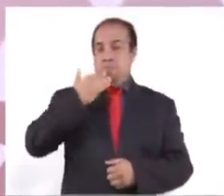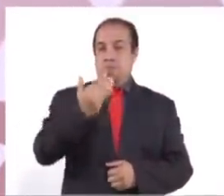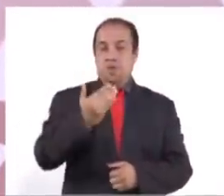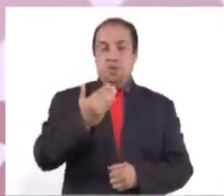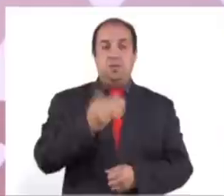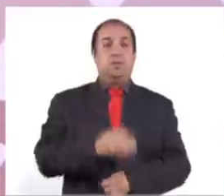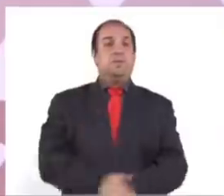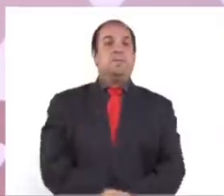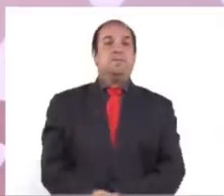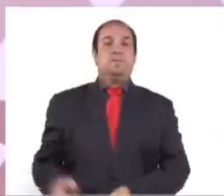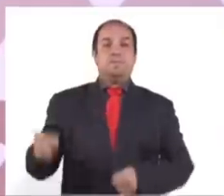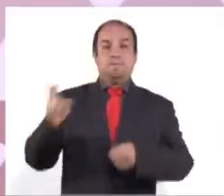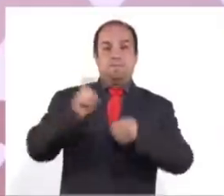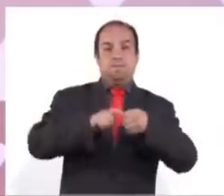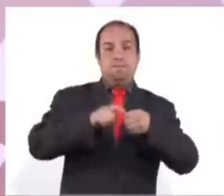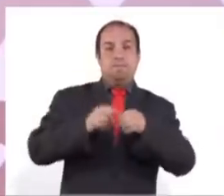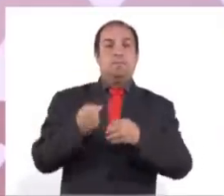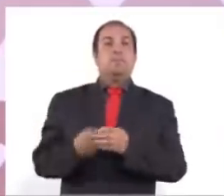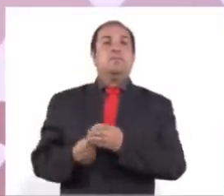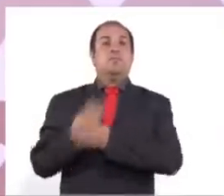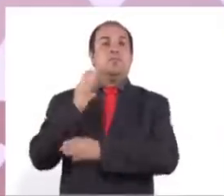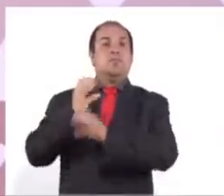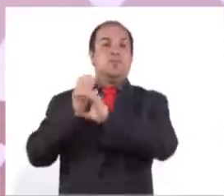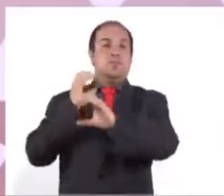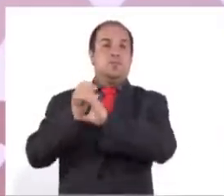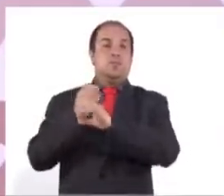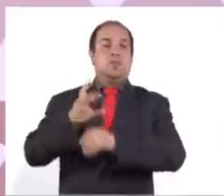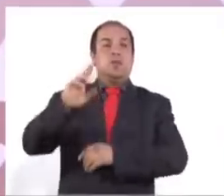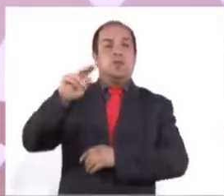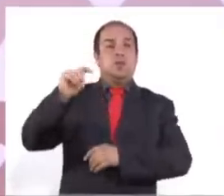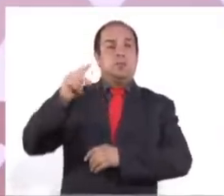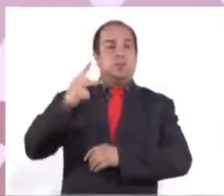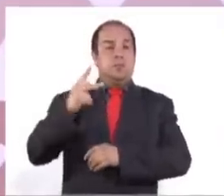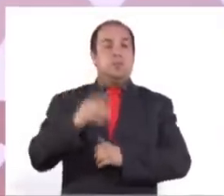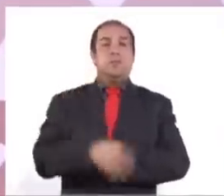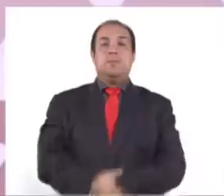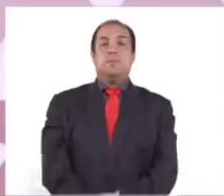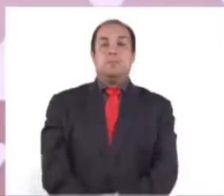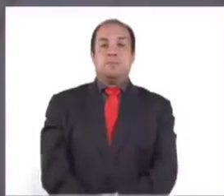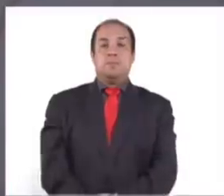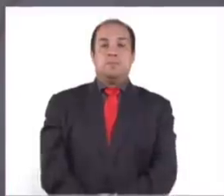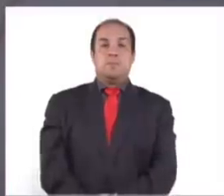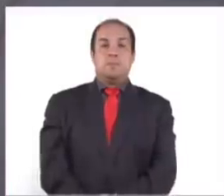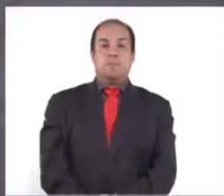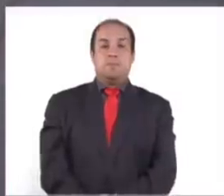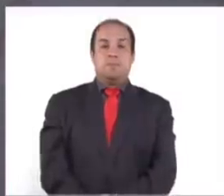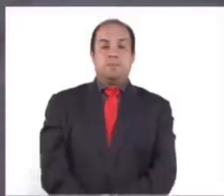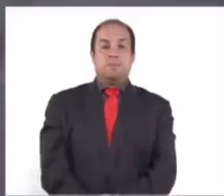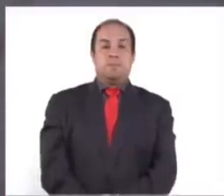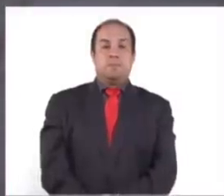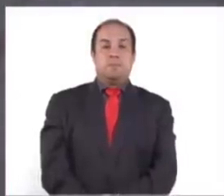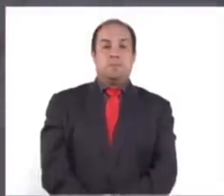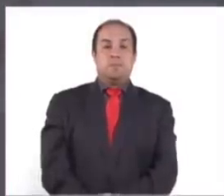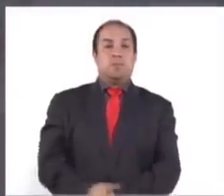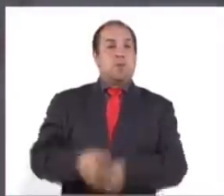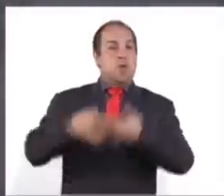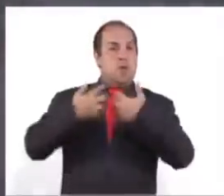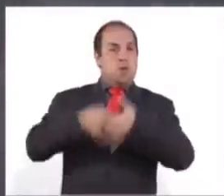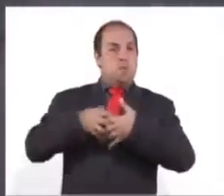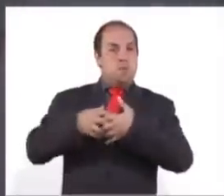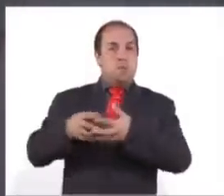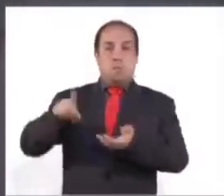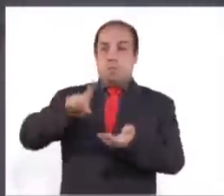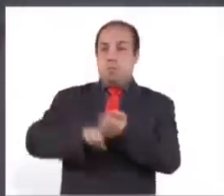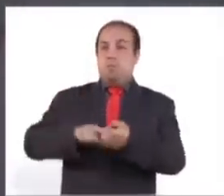incorporan nuevos autobuses de la red de transporte de pasajeros. Esta empresa del gobierno de la